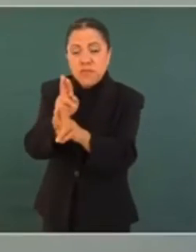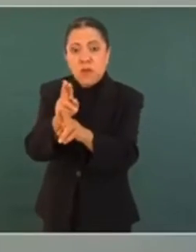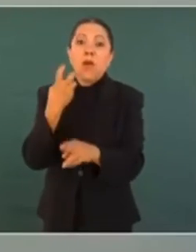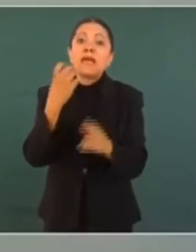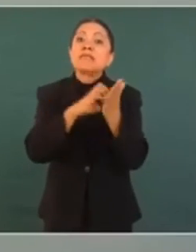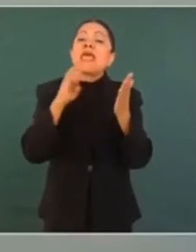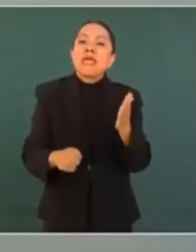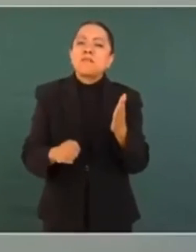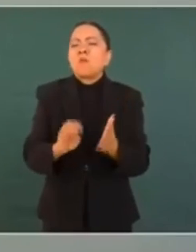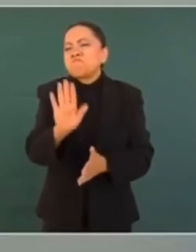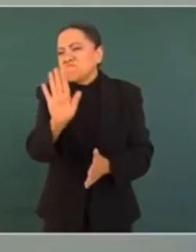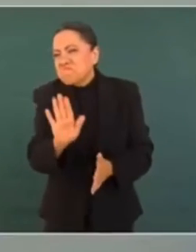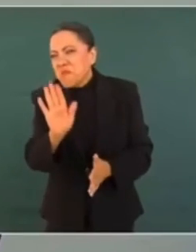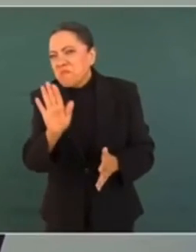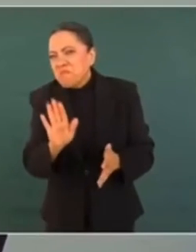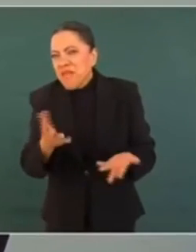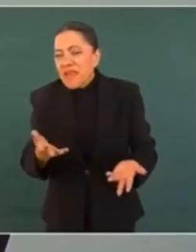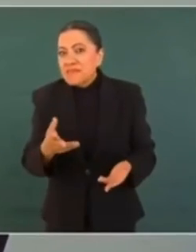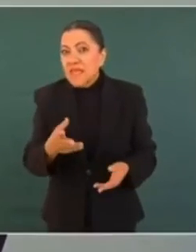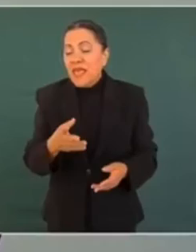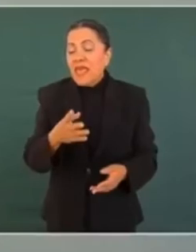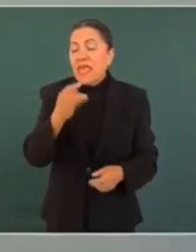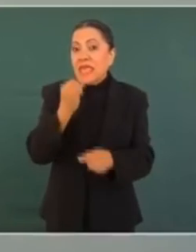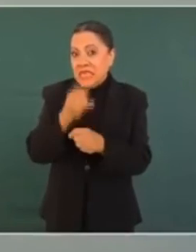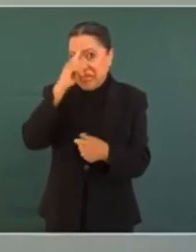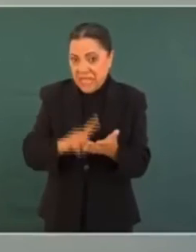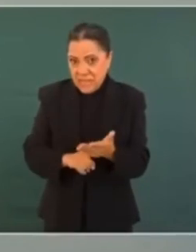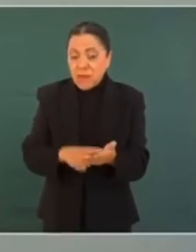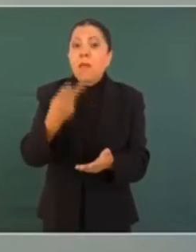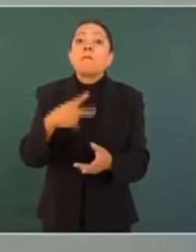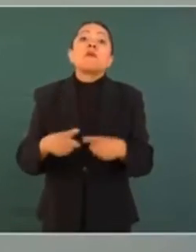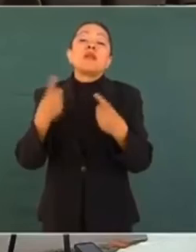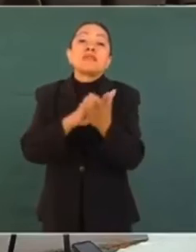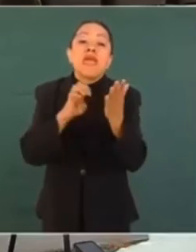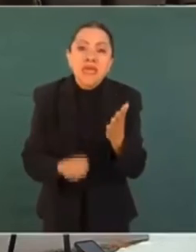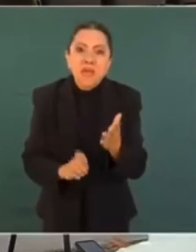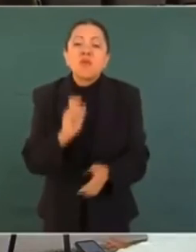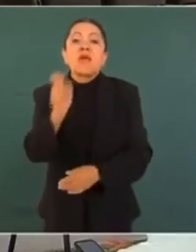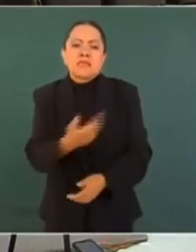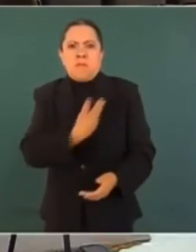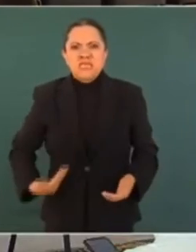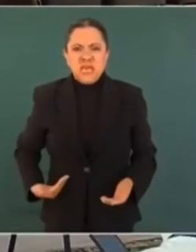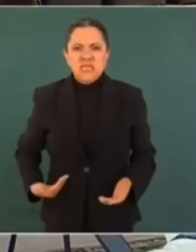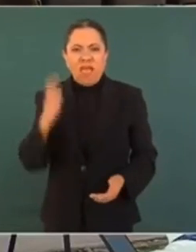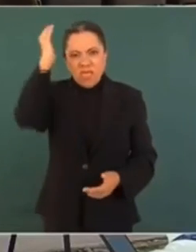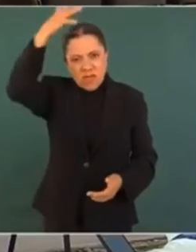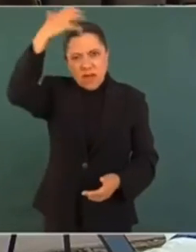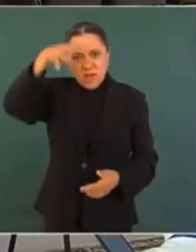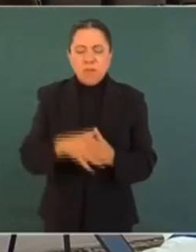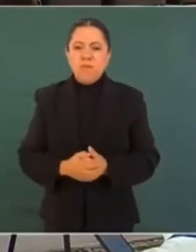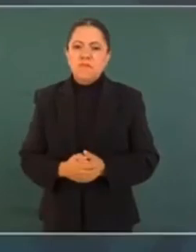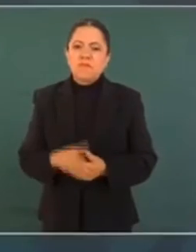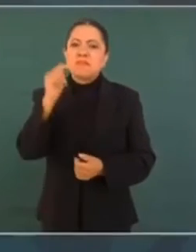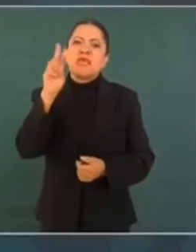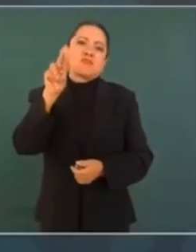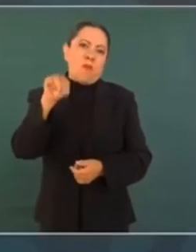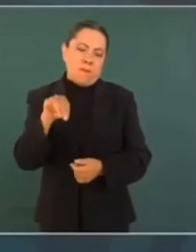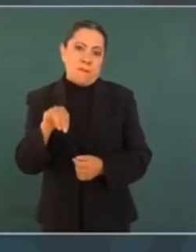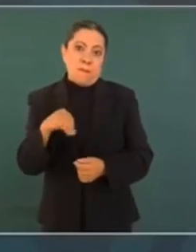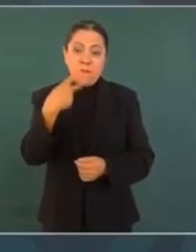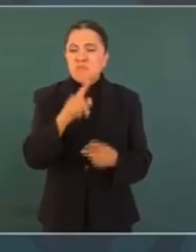lo da, aunque parezca increíble, el que era el ejemplo es el presidente Donald Trump. En dos o tres